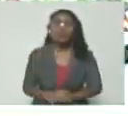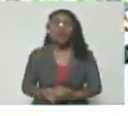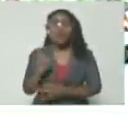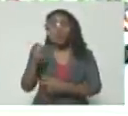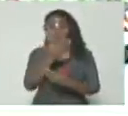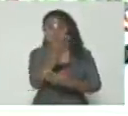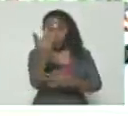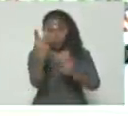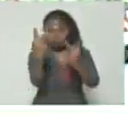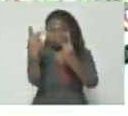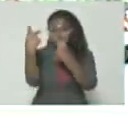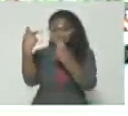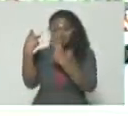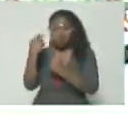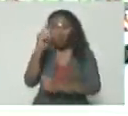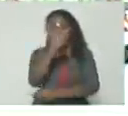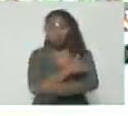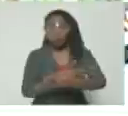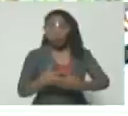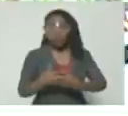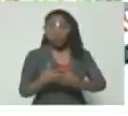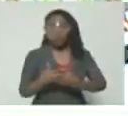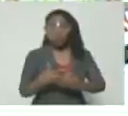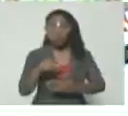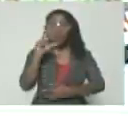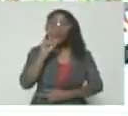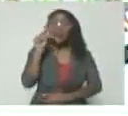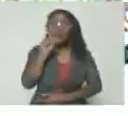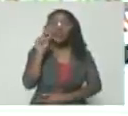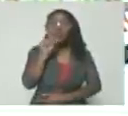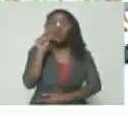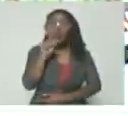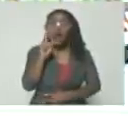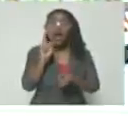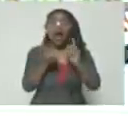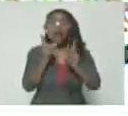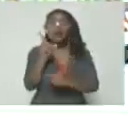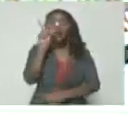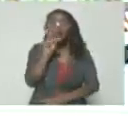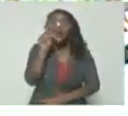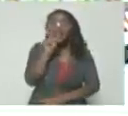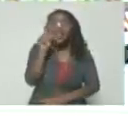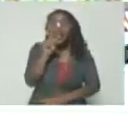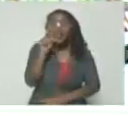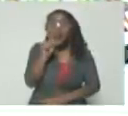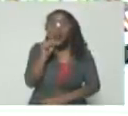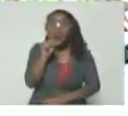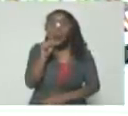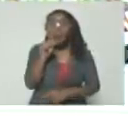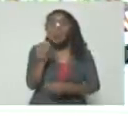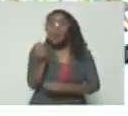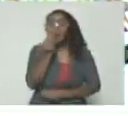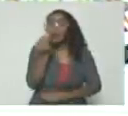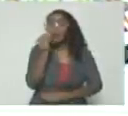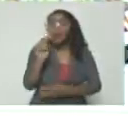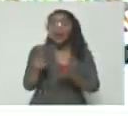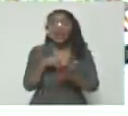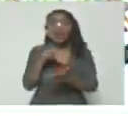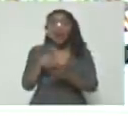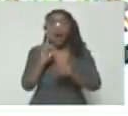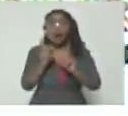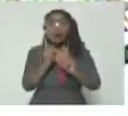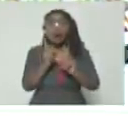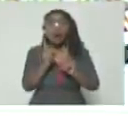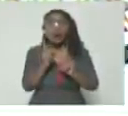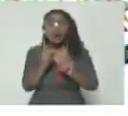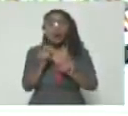vean. 1 millón de pollitos. Algunos pollitos para el consumo nacional. Y los